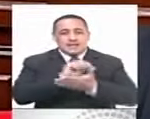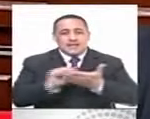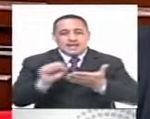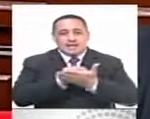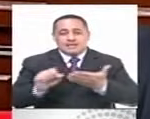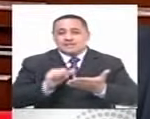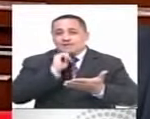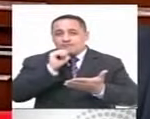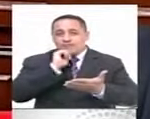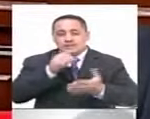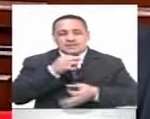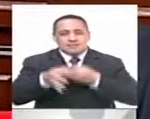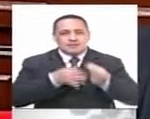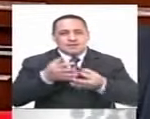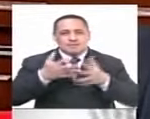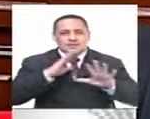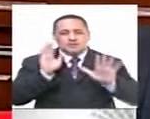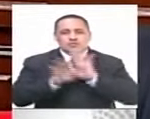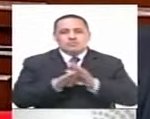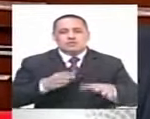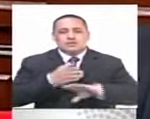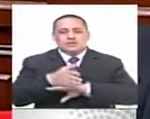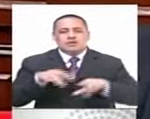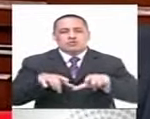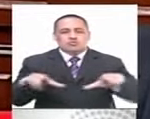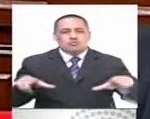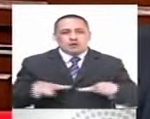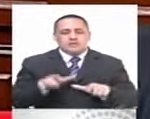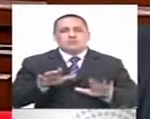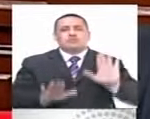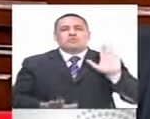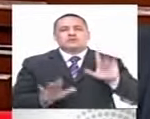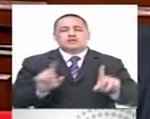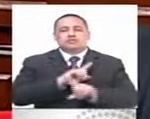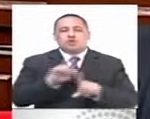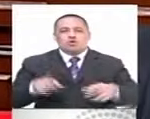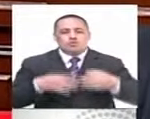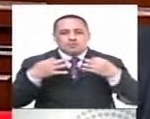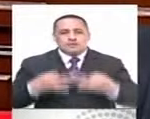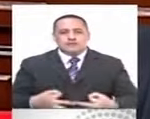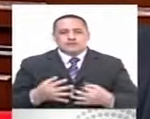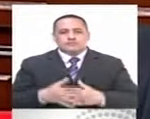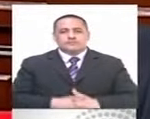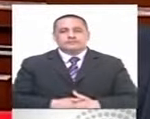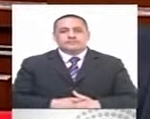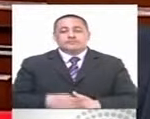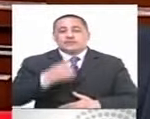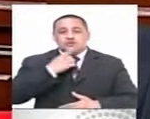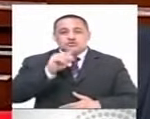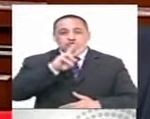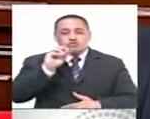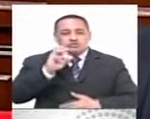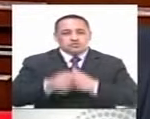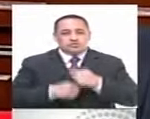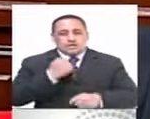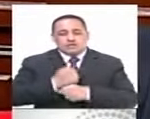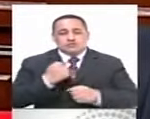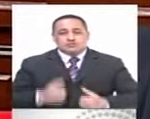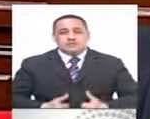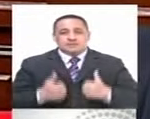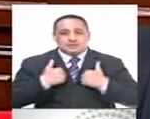pendiente pareciera ya ingresar al terreno de las promesas no cumplidas. Son 200 años de vida